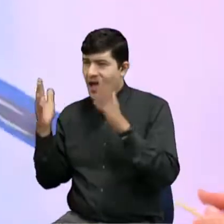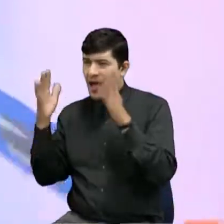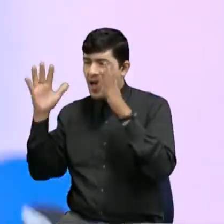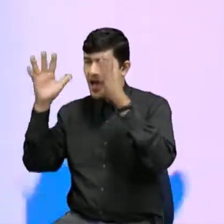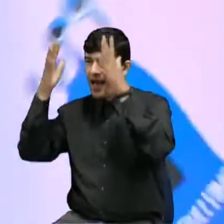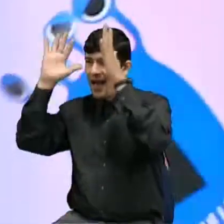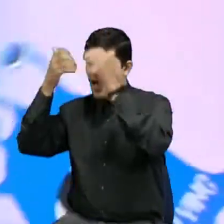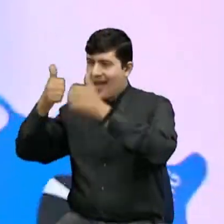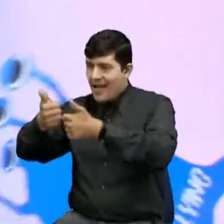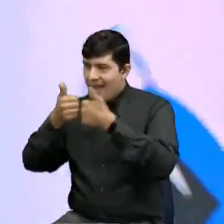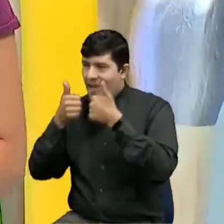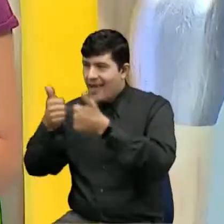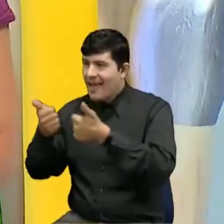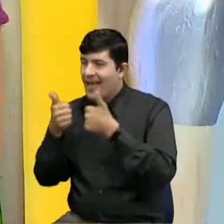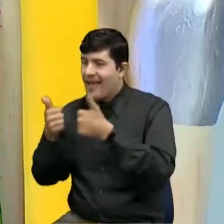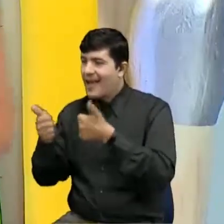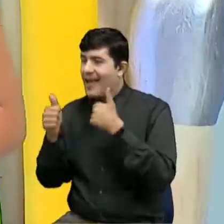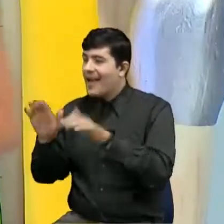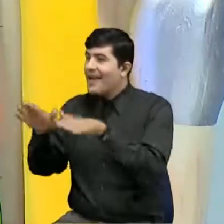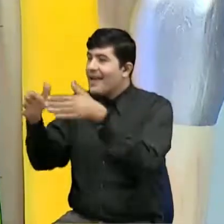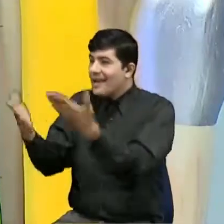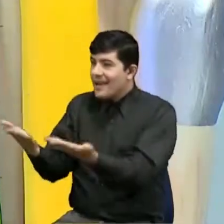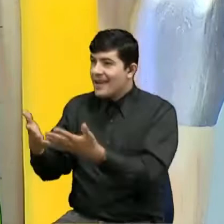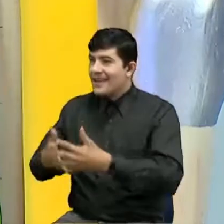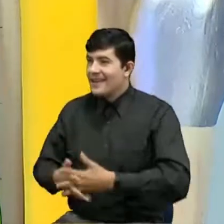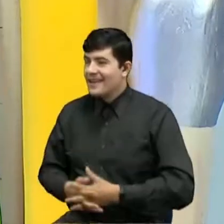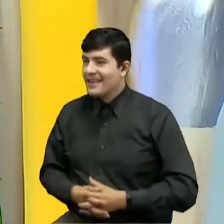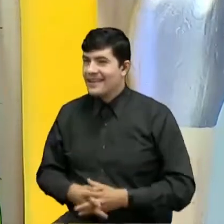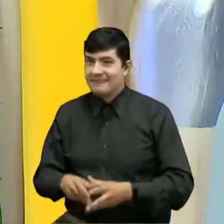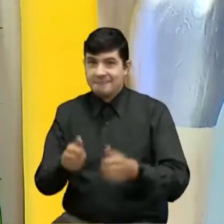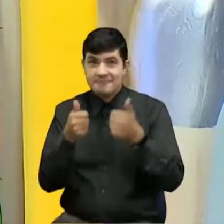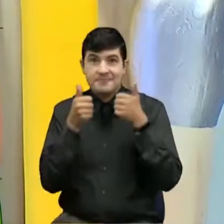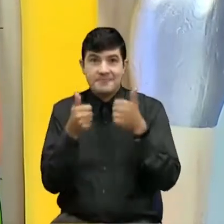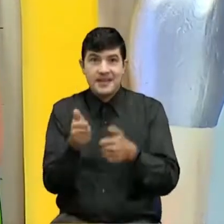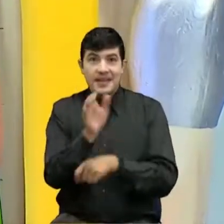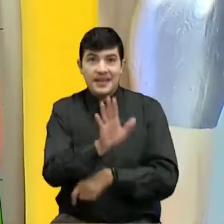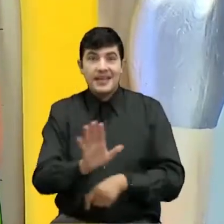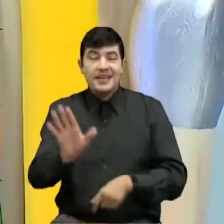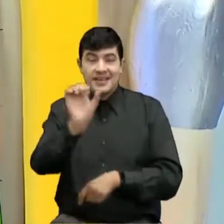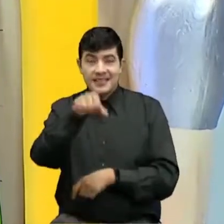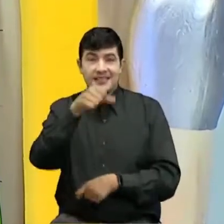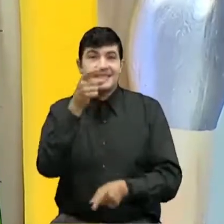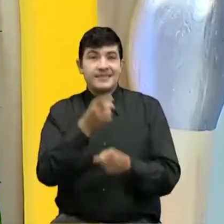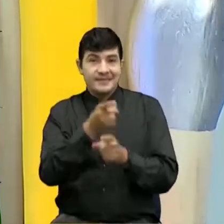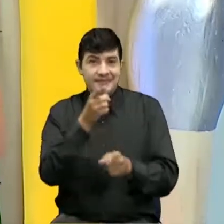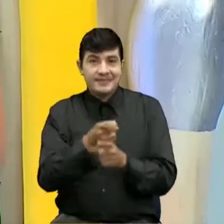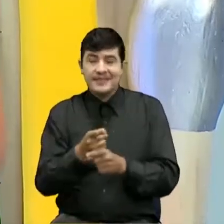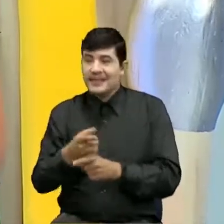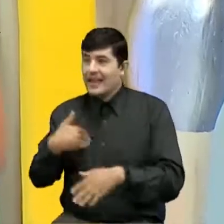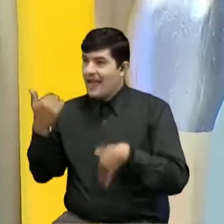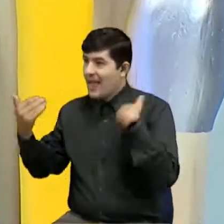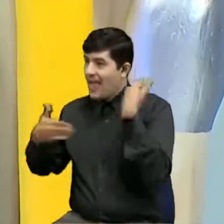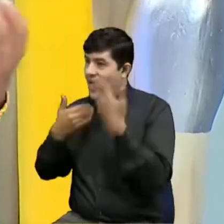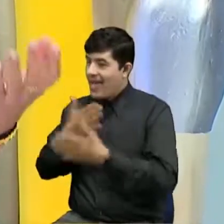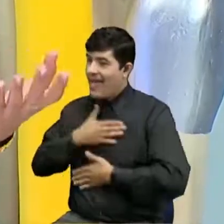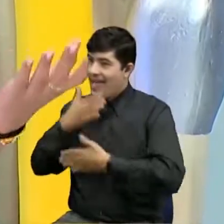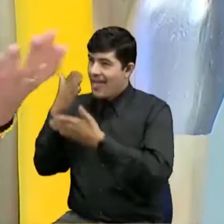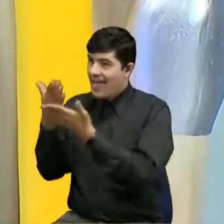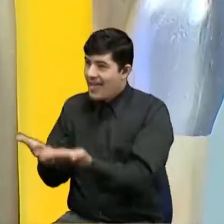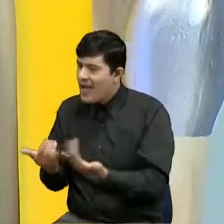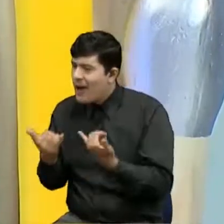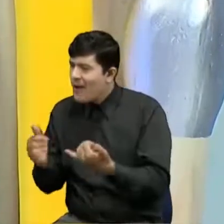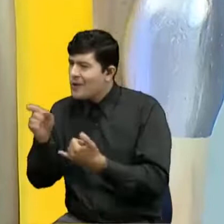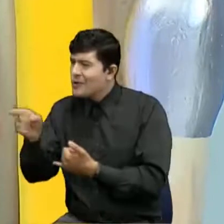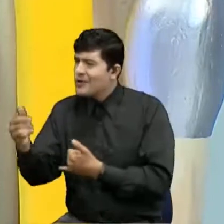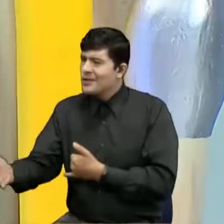¡Presente, profe! Mi Gaby hermosa, ¿cómo estás? Bien, sí, señora. Qué alegría saludarte, mi cielo. Hoy nos